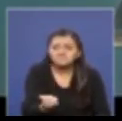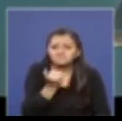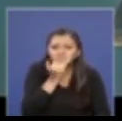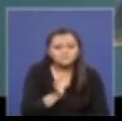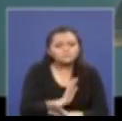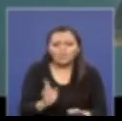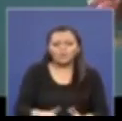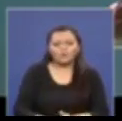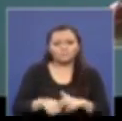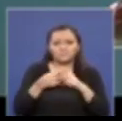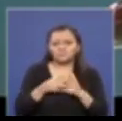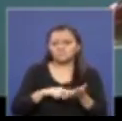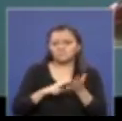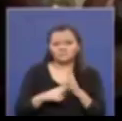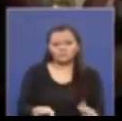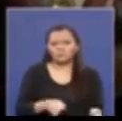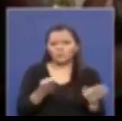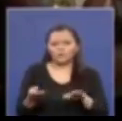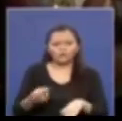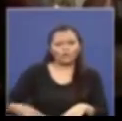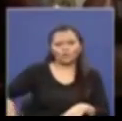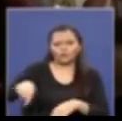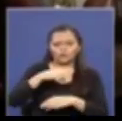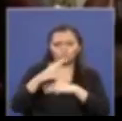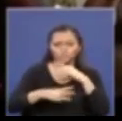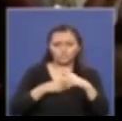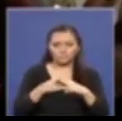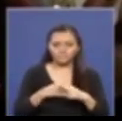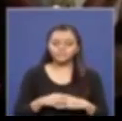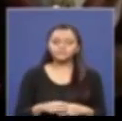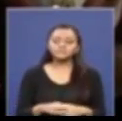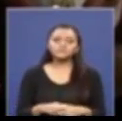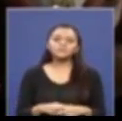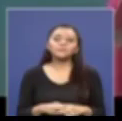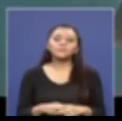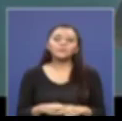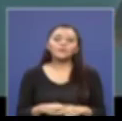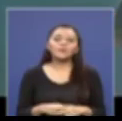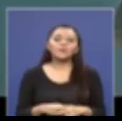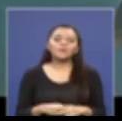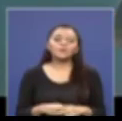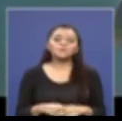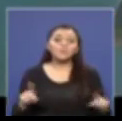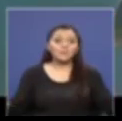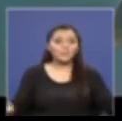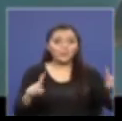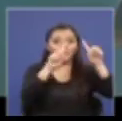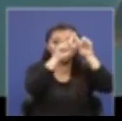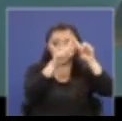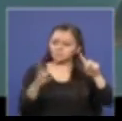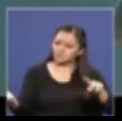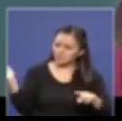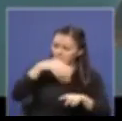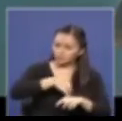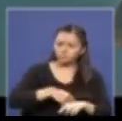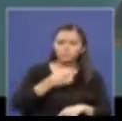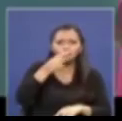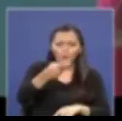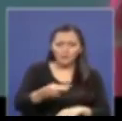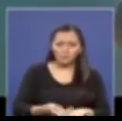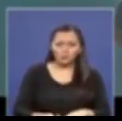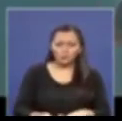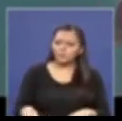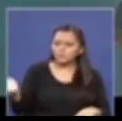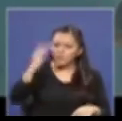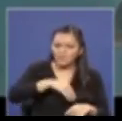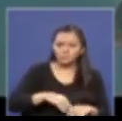entonces llegará la muerte a los pueblos. Pues a París tienen que llegar los pueblos, a París tienen que llegar